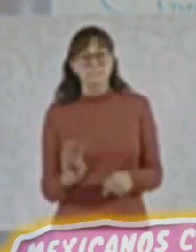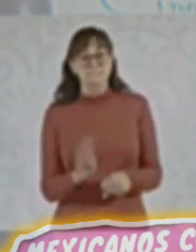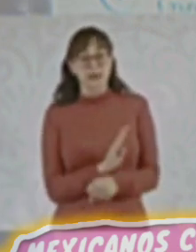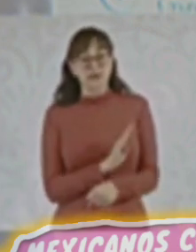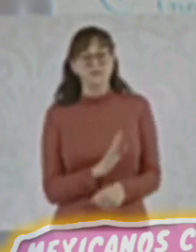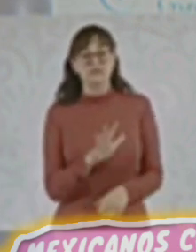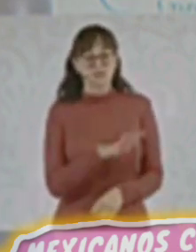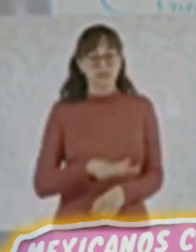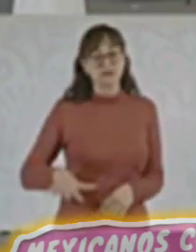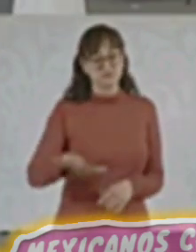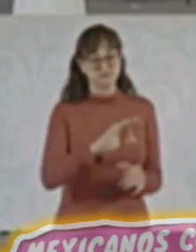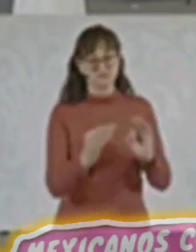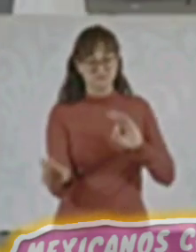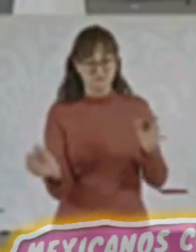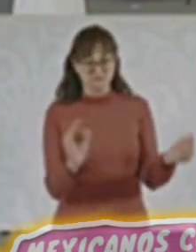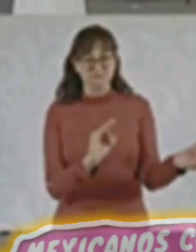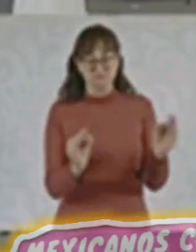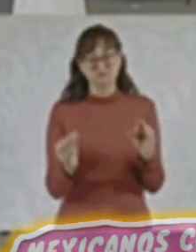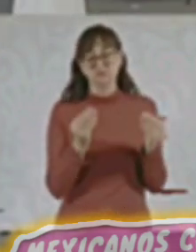en Chiapas. La siguiente.